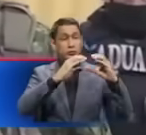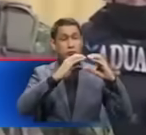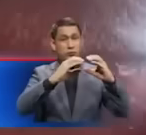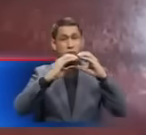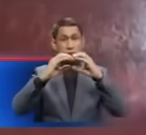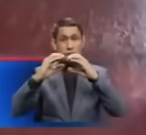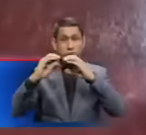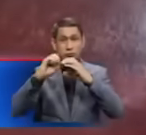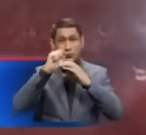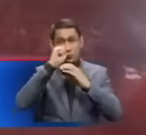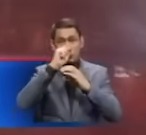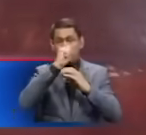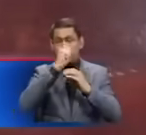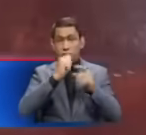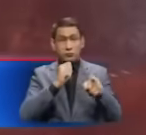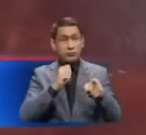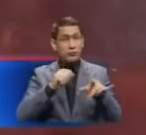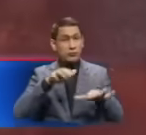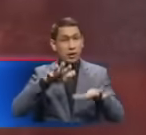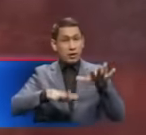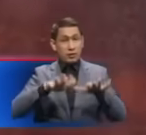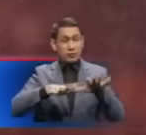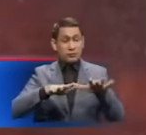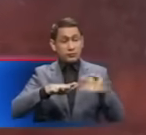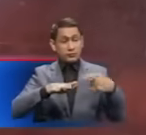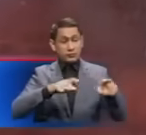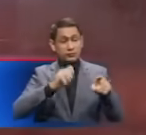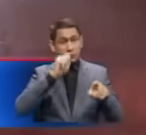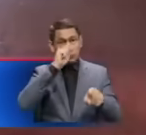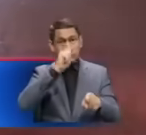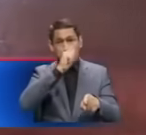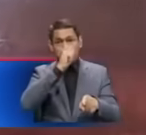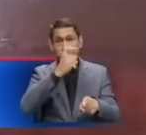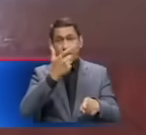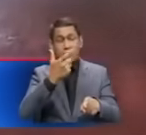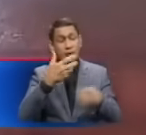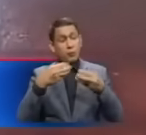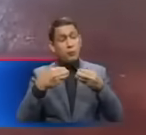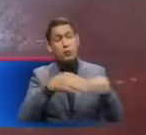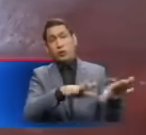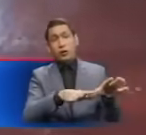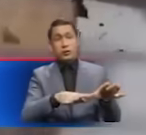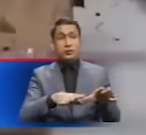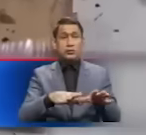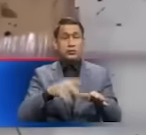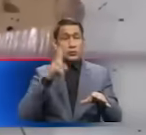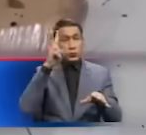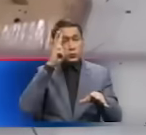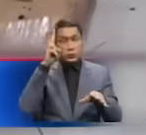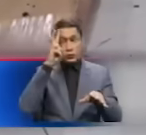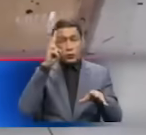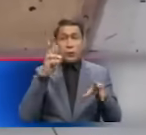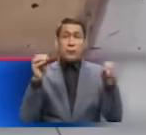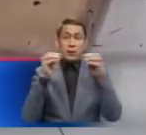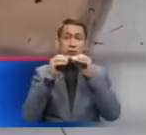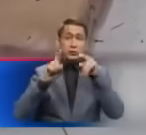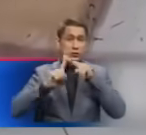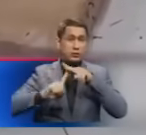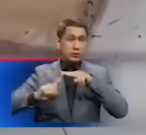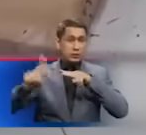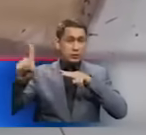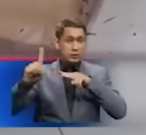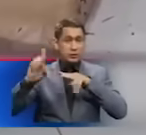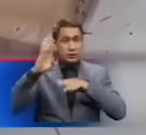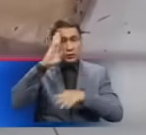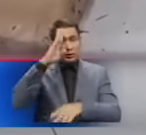presumiblemente clorhidrato de cocaína. Al parecer, esta droga habría sido abandonada minutos antes de que las autoridades llegaran al sector. Estos